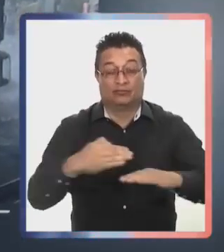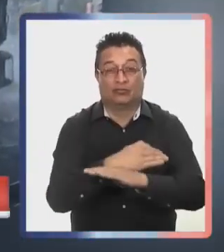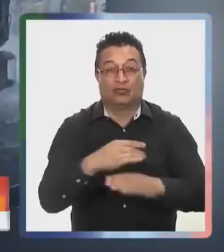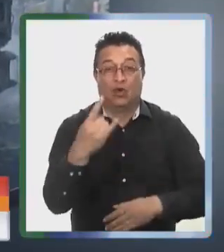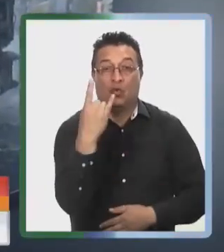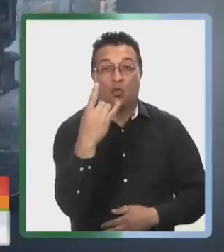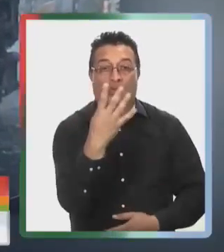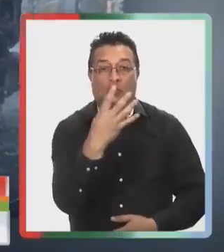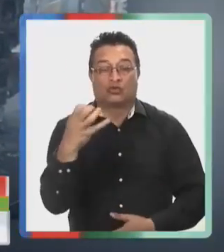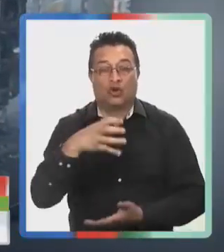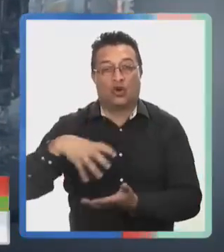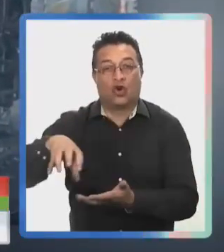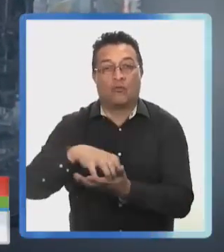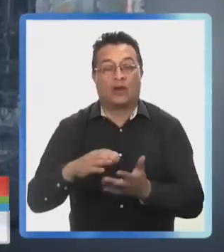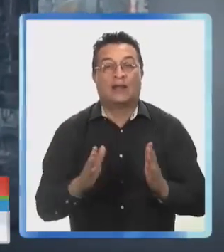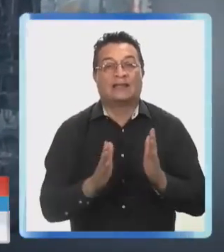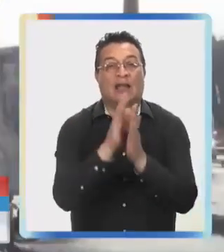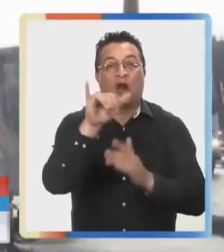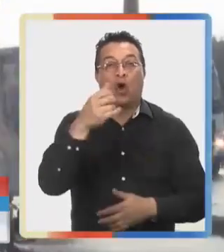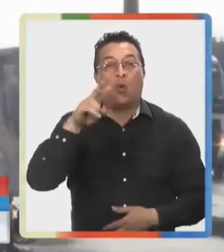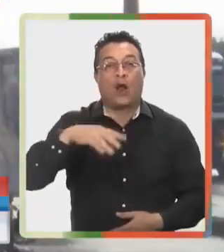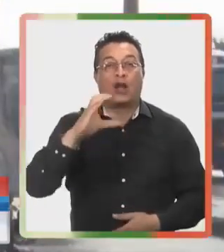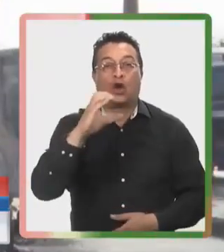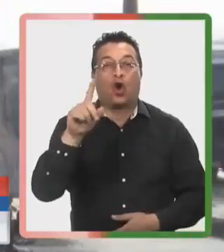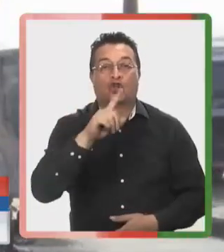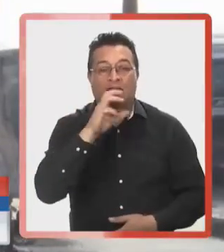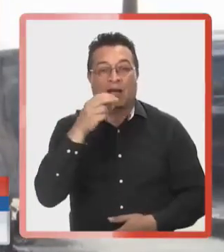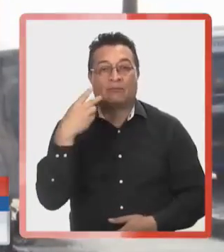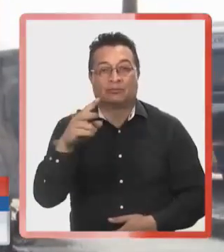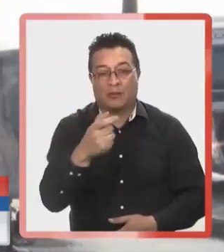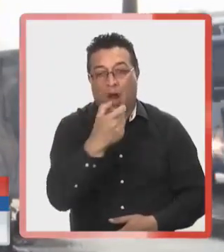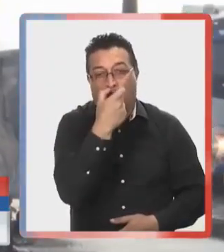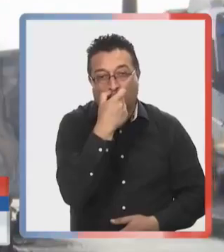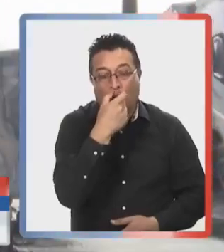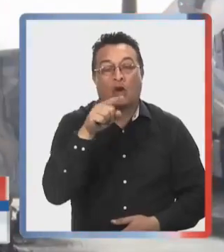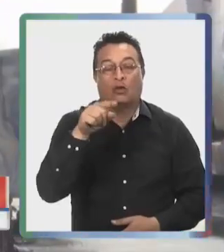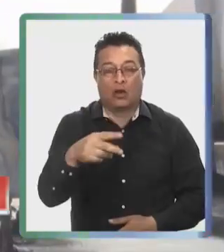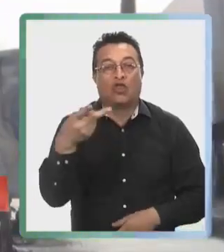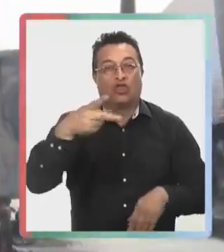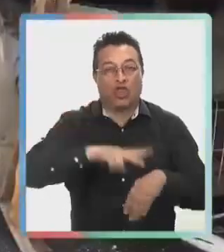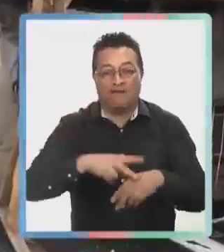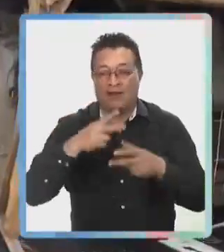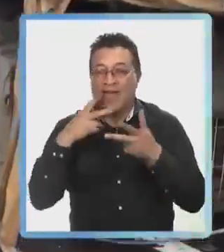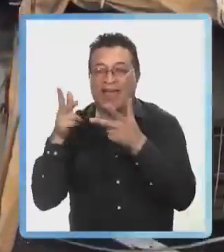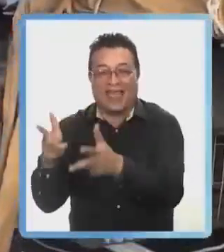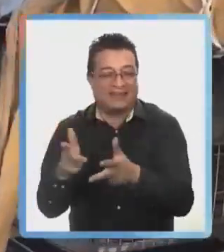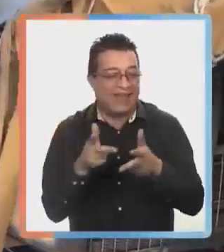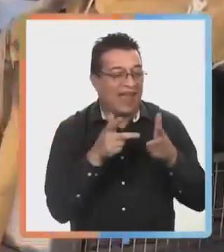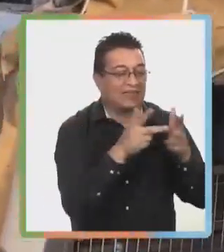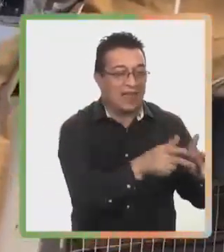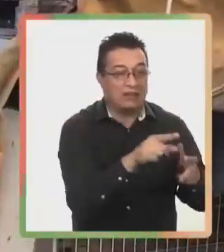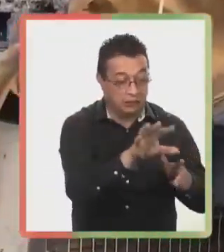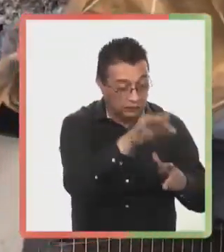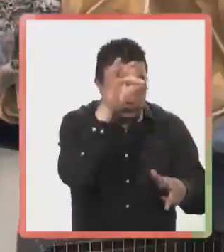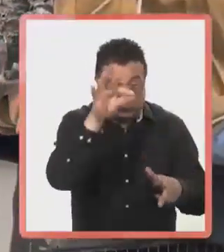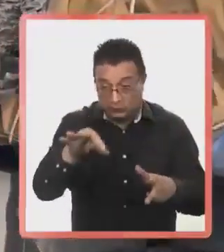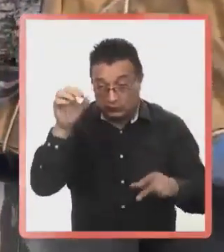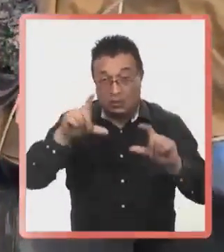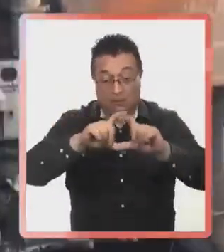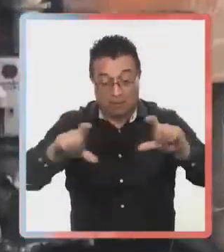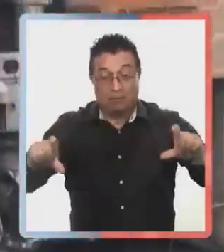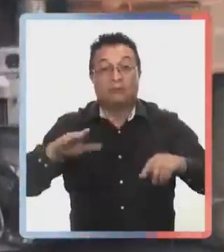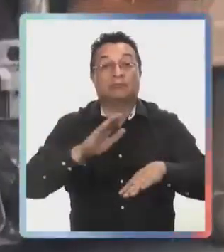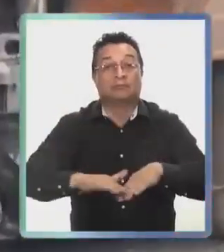ruta U400 en la comuna de San Juan de la Costa, provincia de Osorno, tras un doble ataque incendiario. En el lugar se